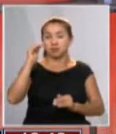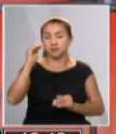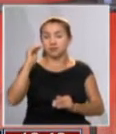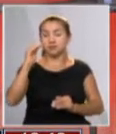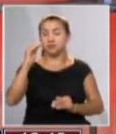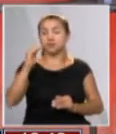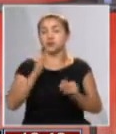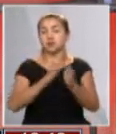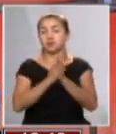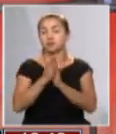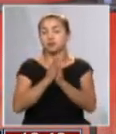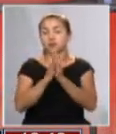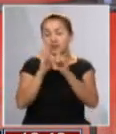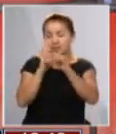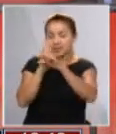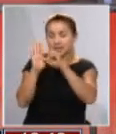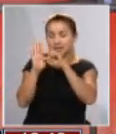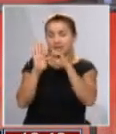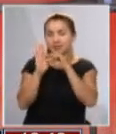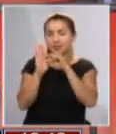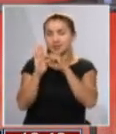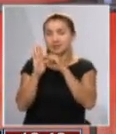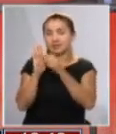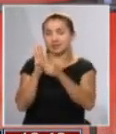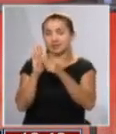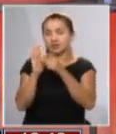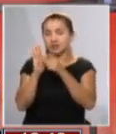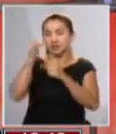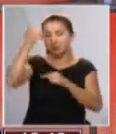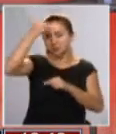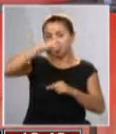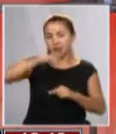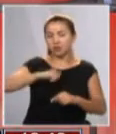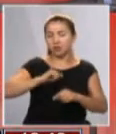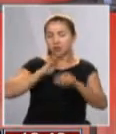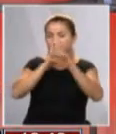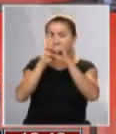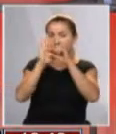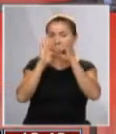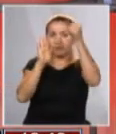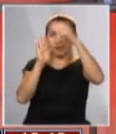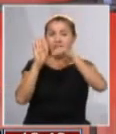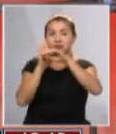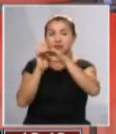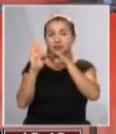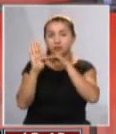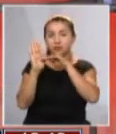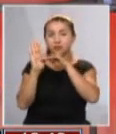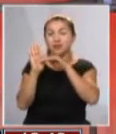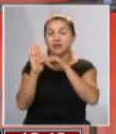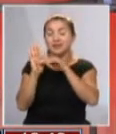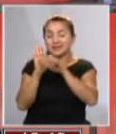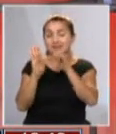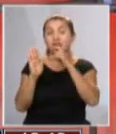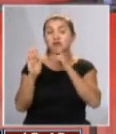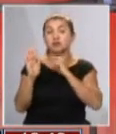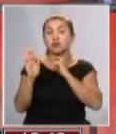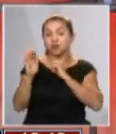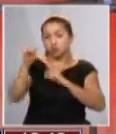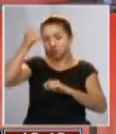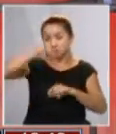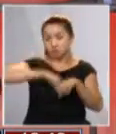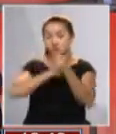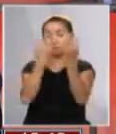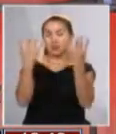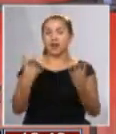en el íter o en el espectro de penas que existe en la actualidad en nuestro Código Penal. Hay que considerar que el Código